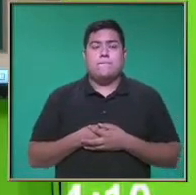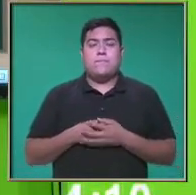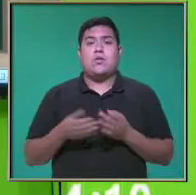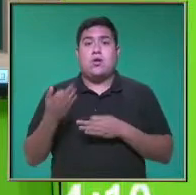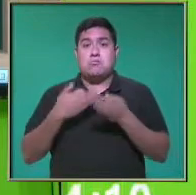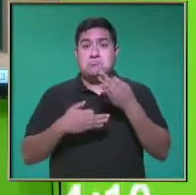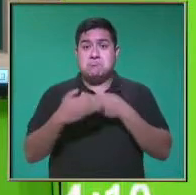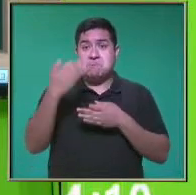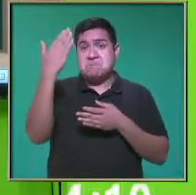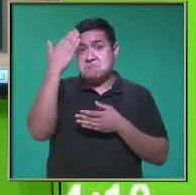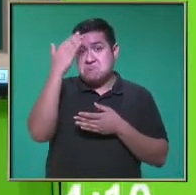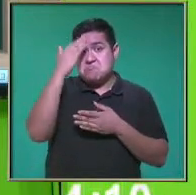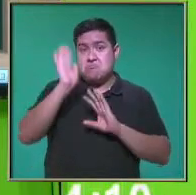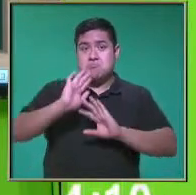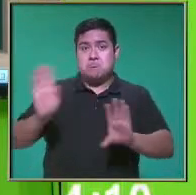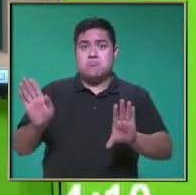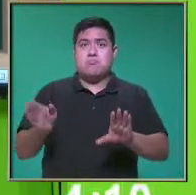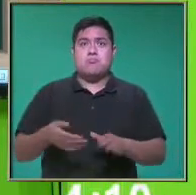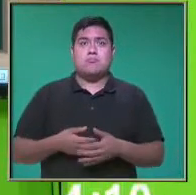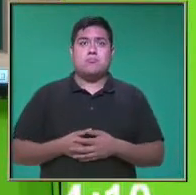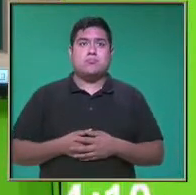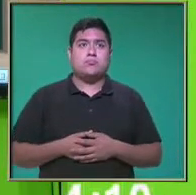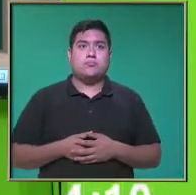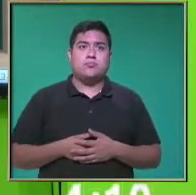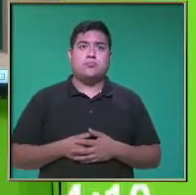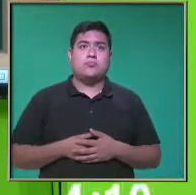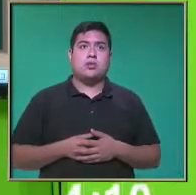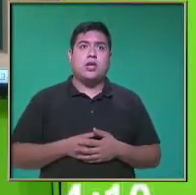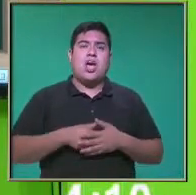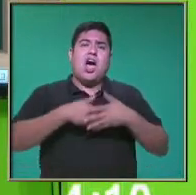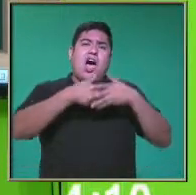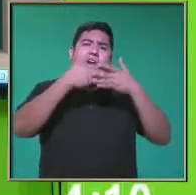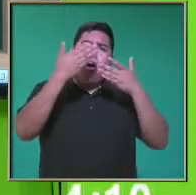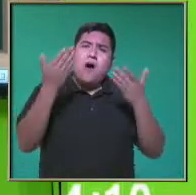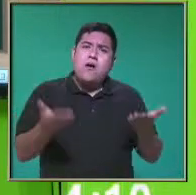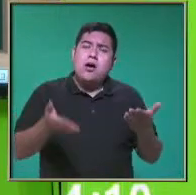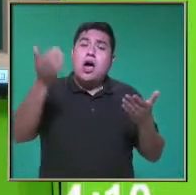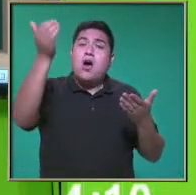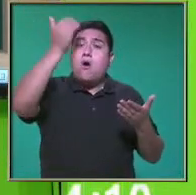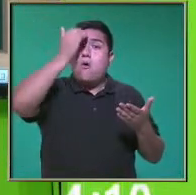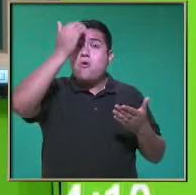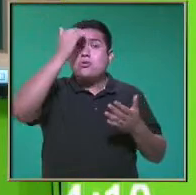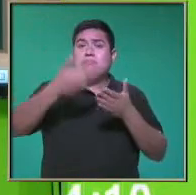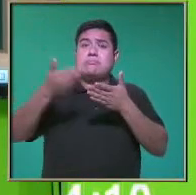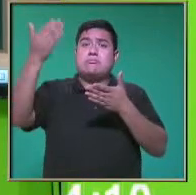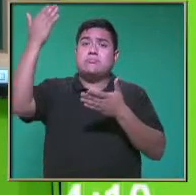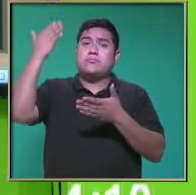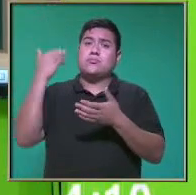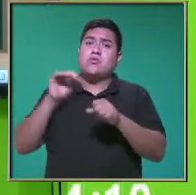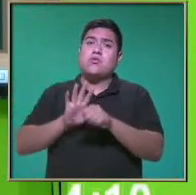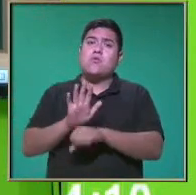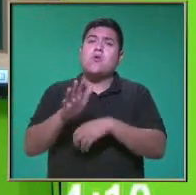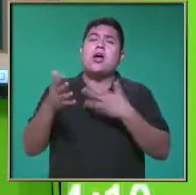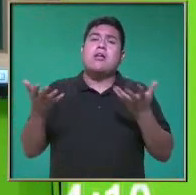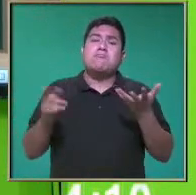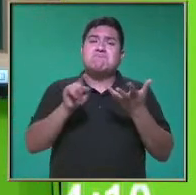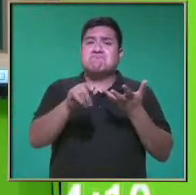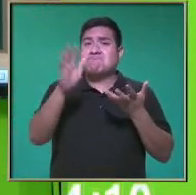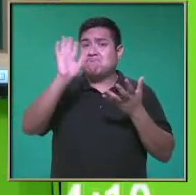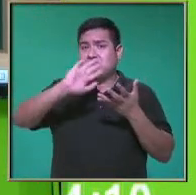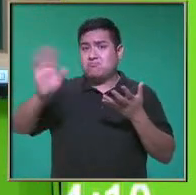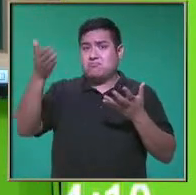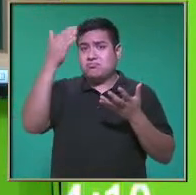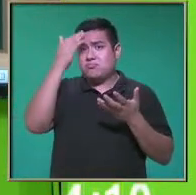que ya hayas aprendido. And now, what are the previous knowledge? For today, for this class, ¿cuál es el aprendizaje que ya tenemos,